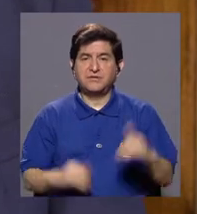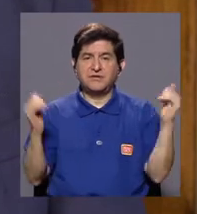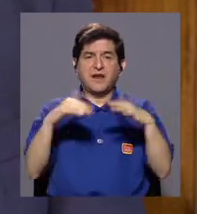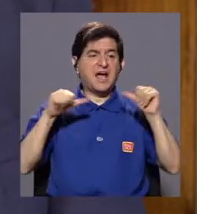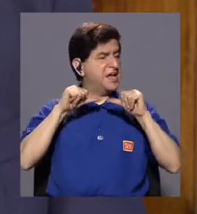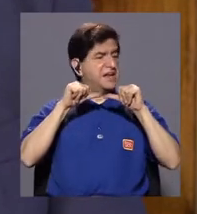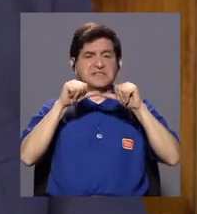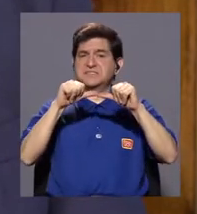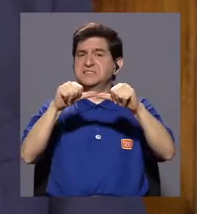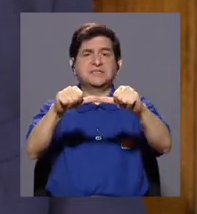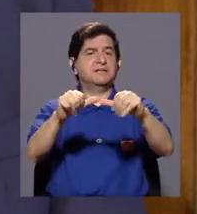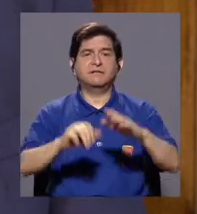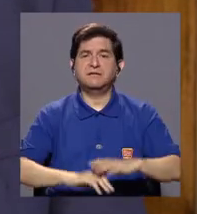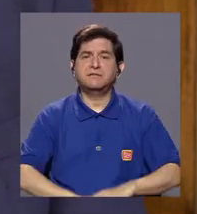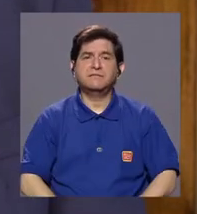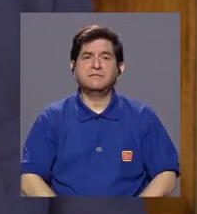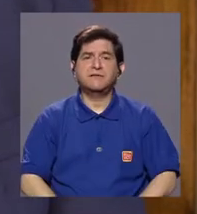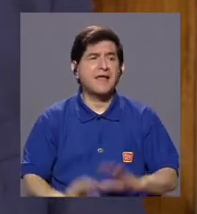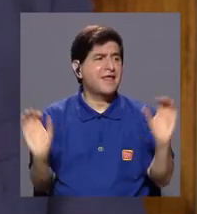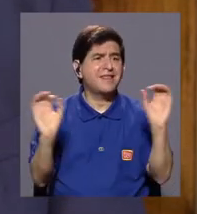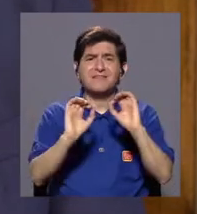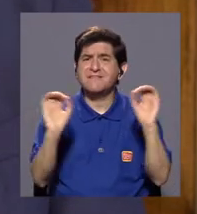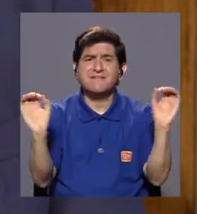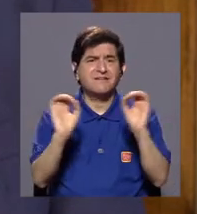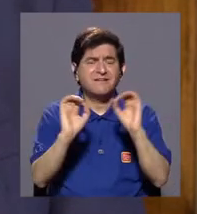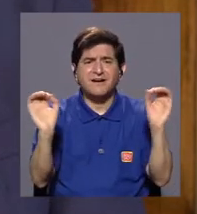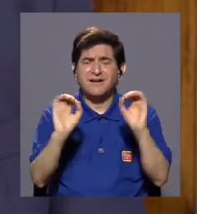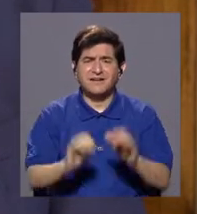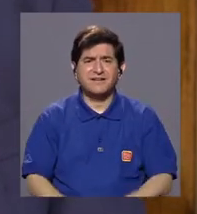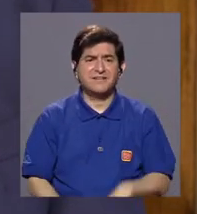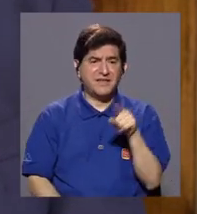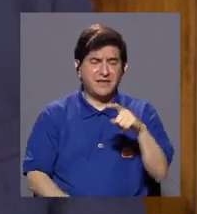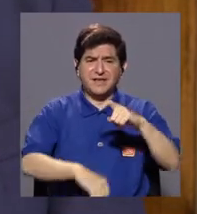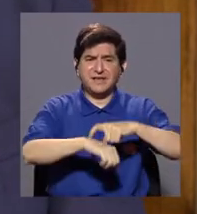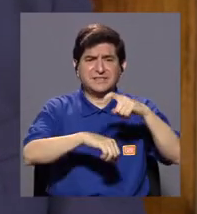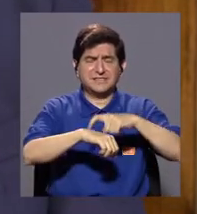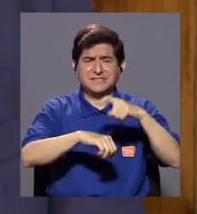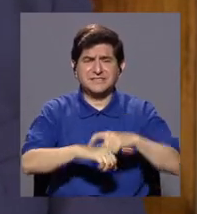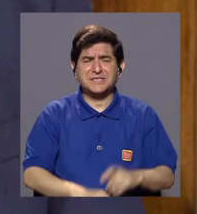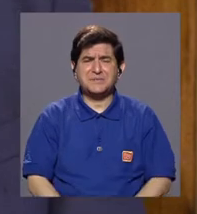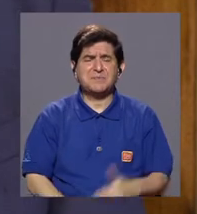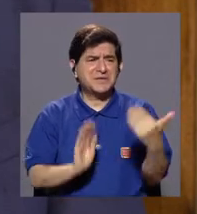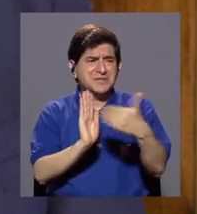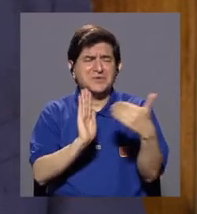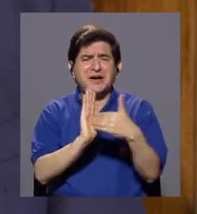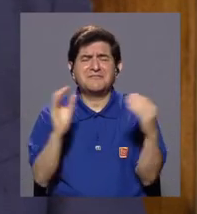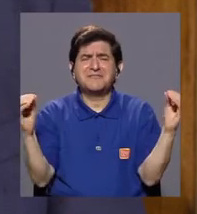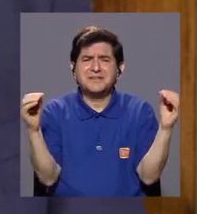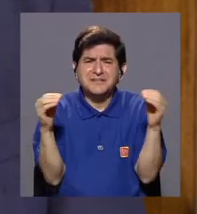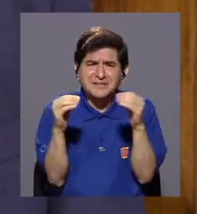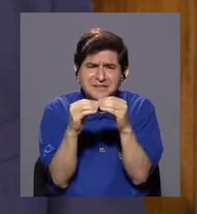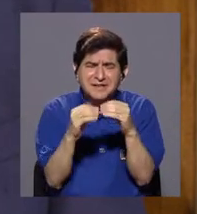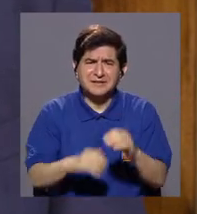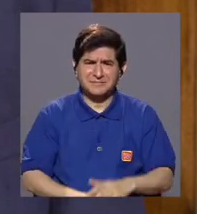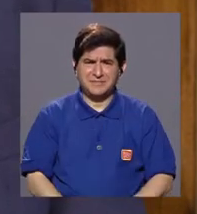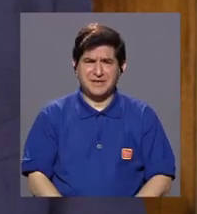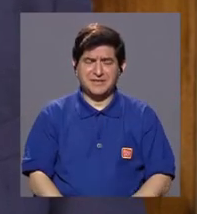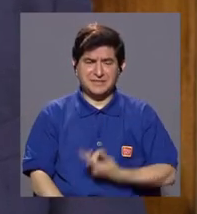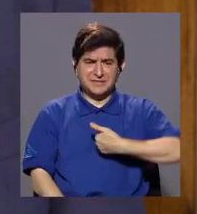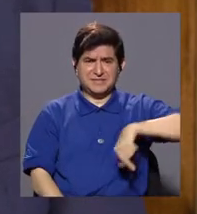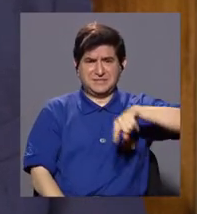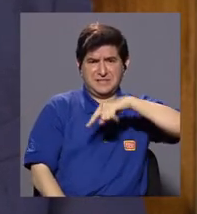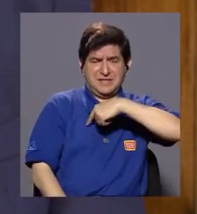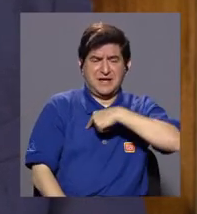fracasamos, la guerra continúa. Y nada estaba ensangrentando más